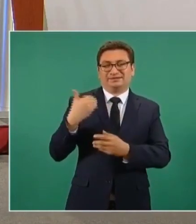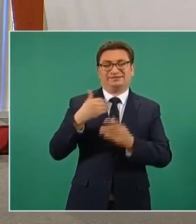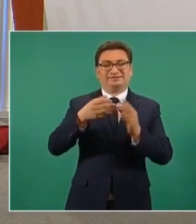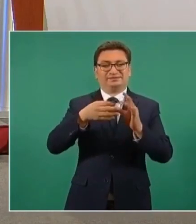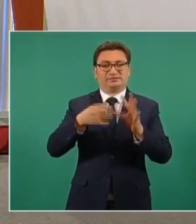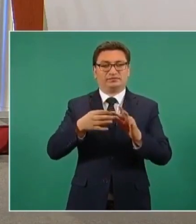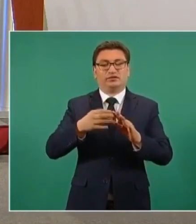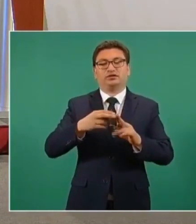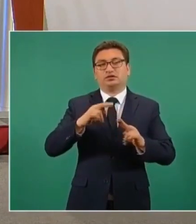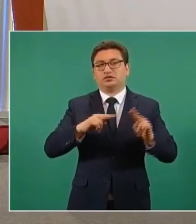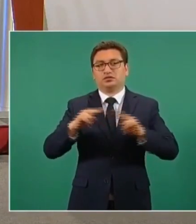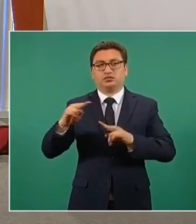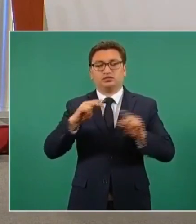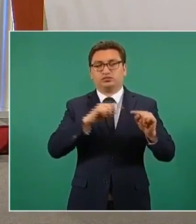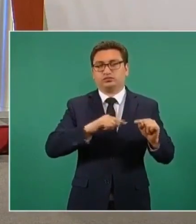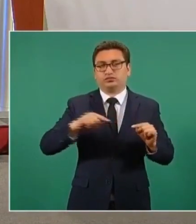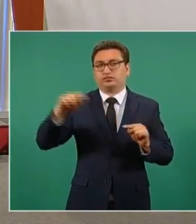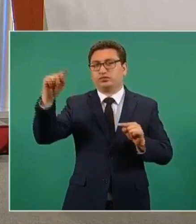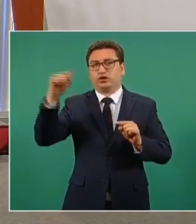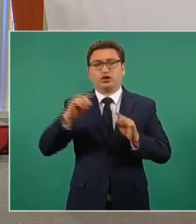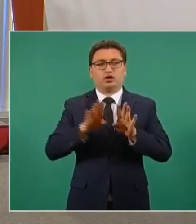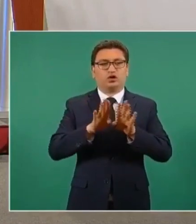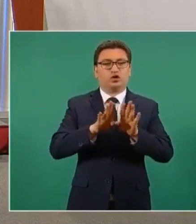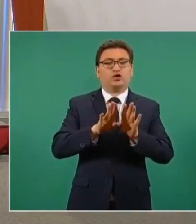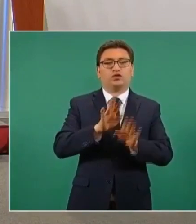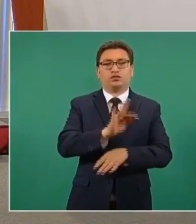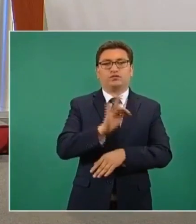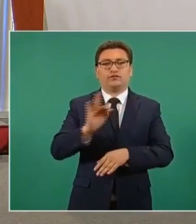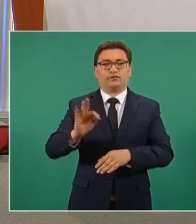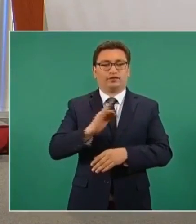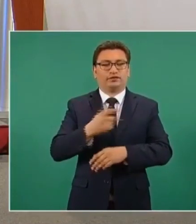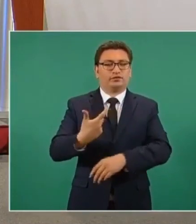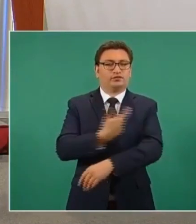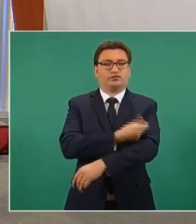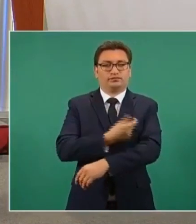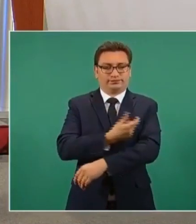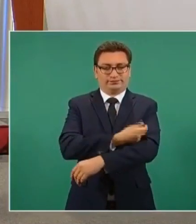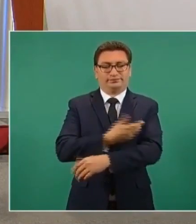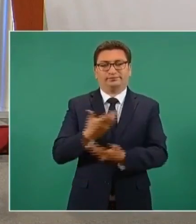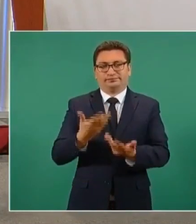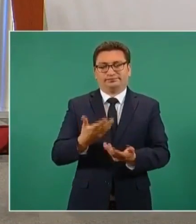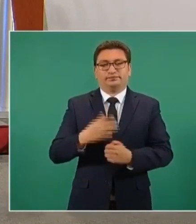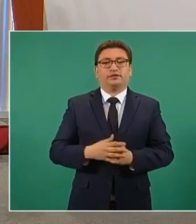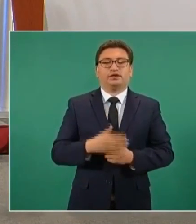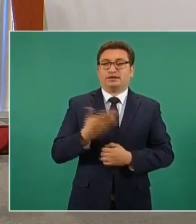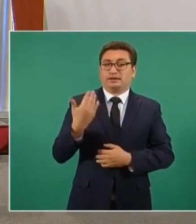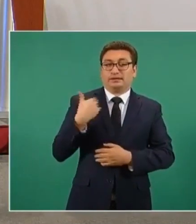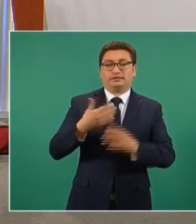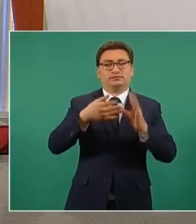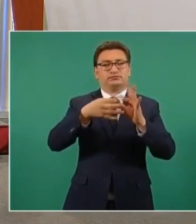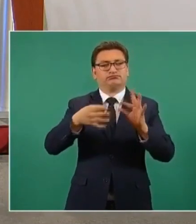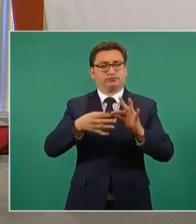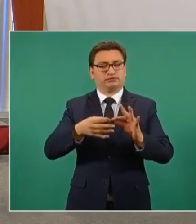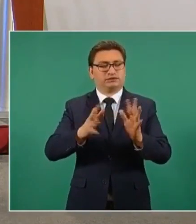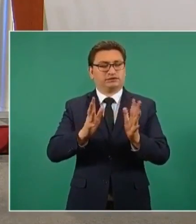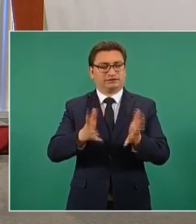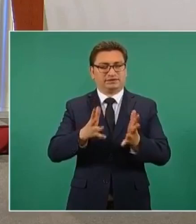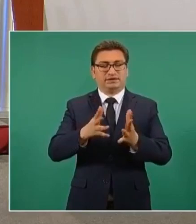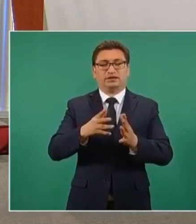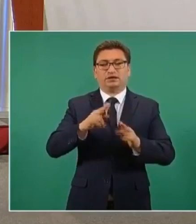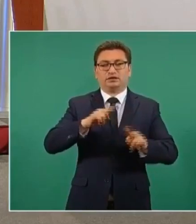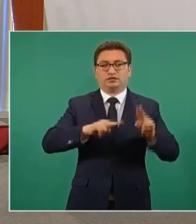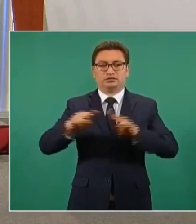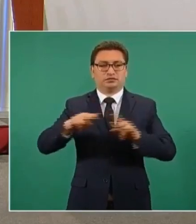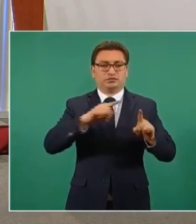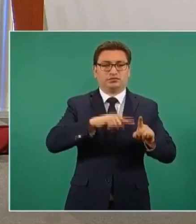la curva de distribución por fecha de las vacunas. Como se ha explicado desde el inicio, en esta curva, que es